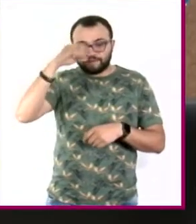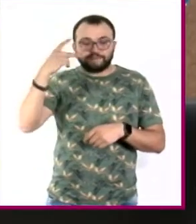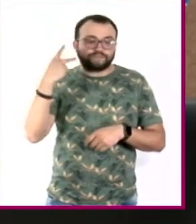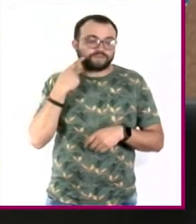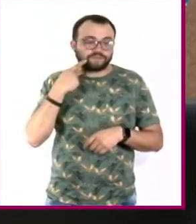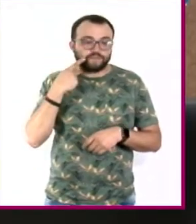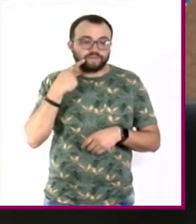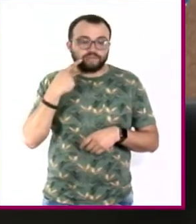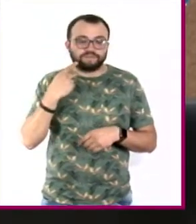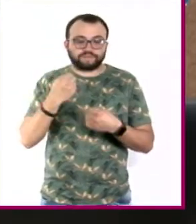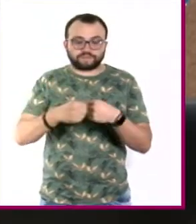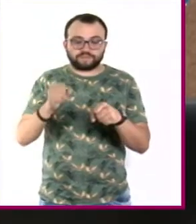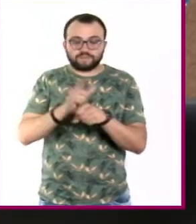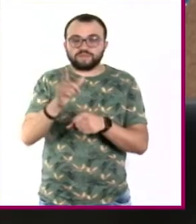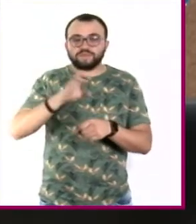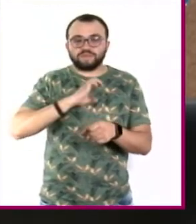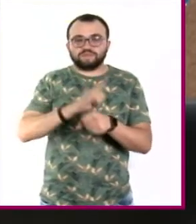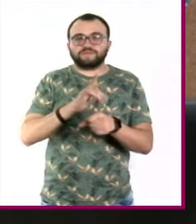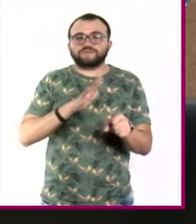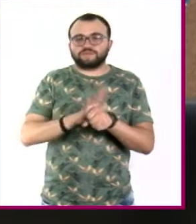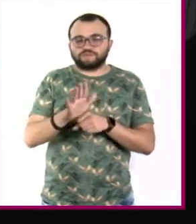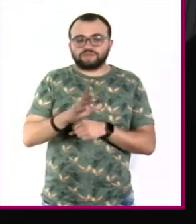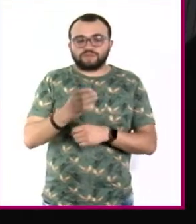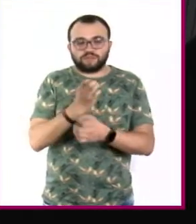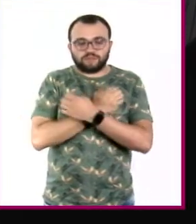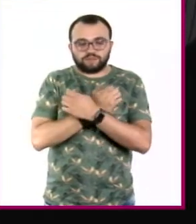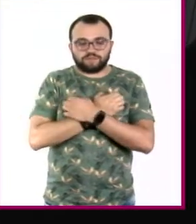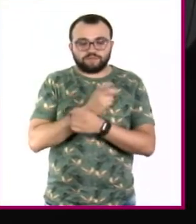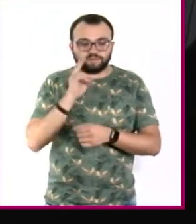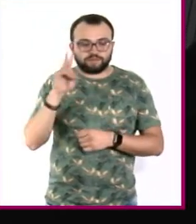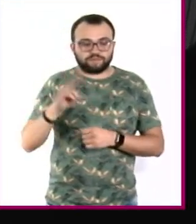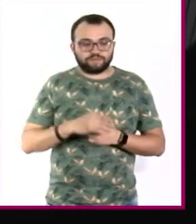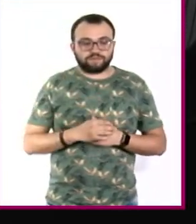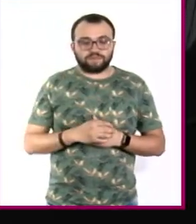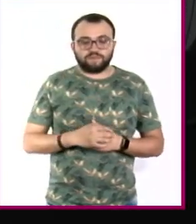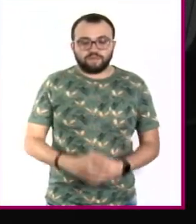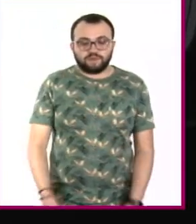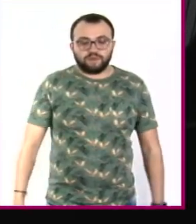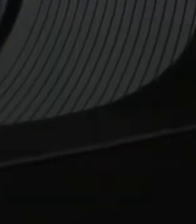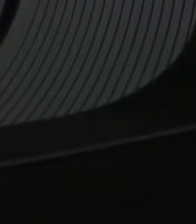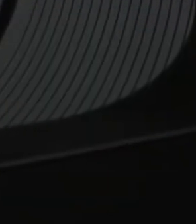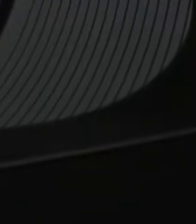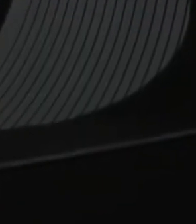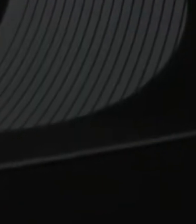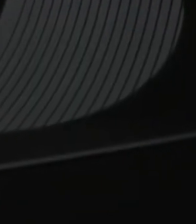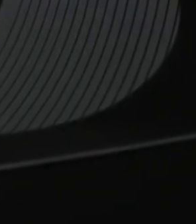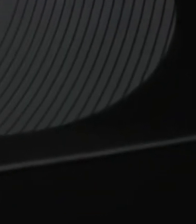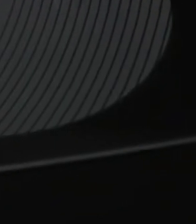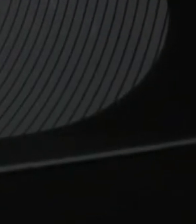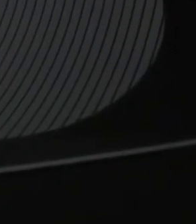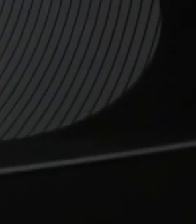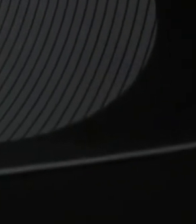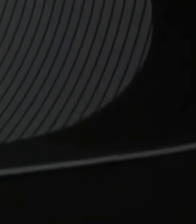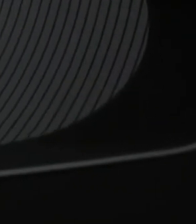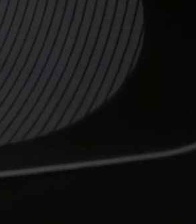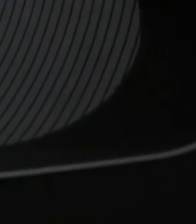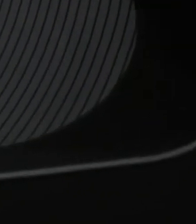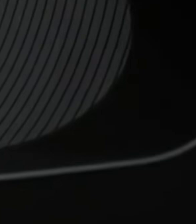Sociales, especializada en Educación y Brecha Digital.